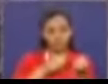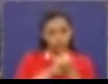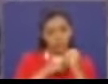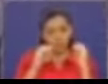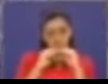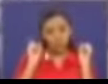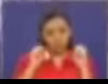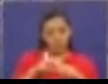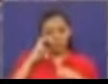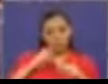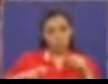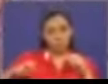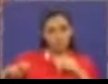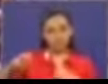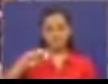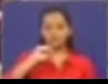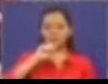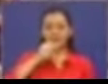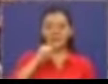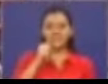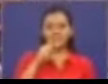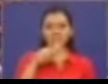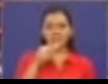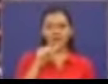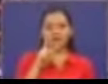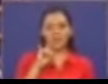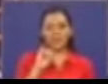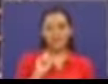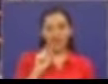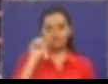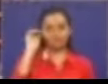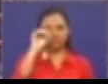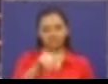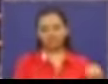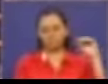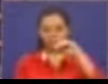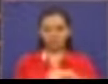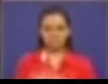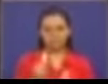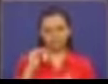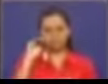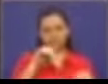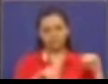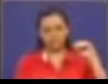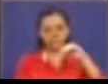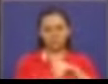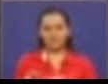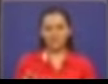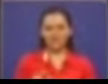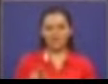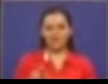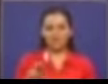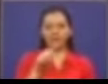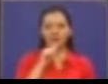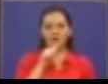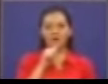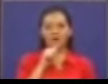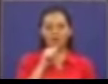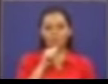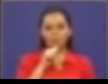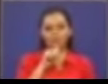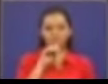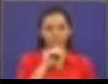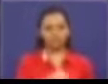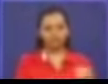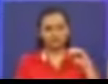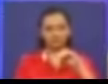turística. Por ejemplo, Shandia es un importante balneario local de río, de agua dulce, donde mucha gente